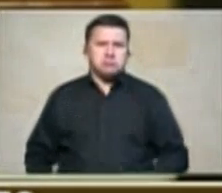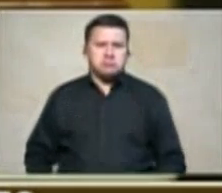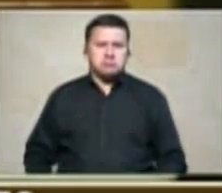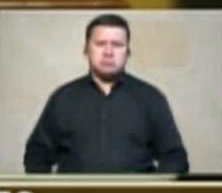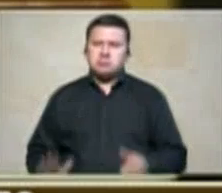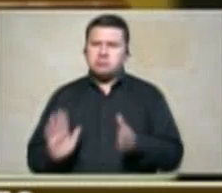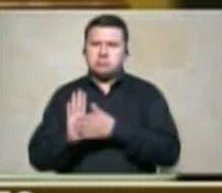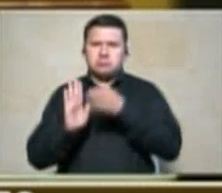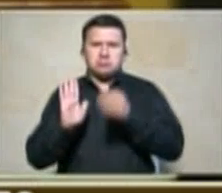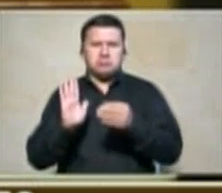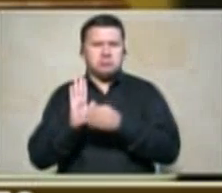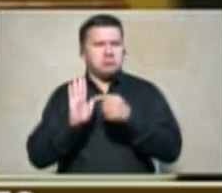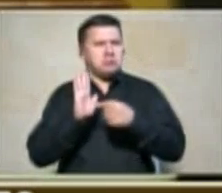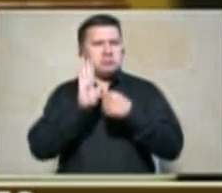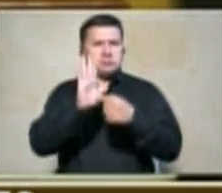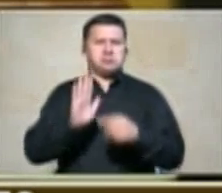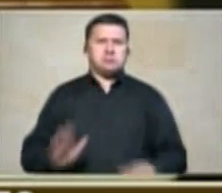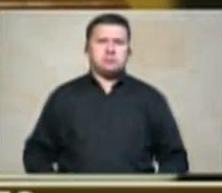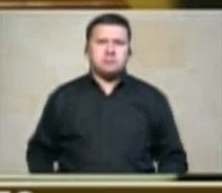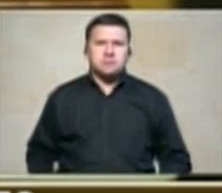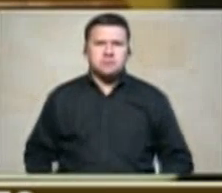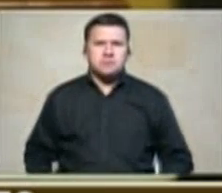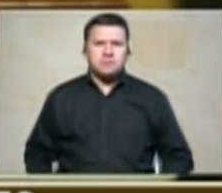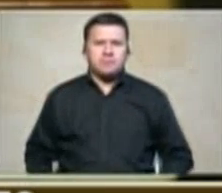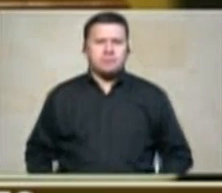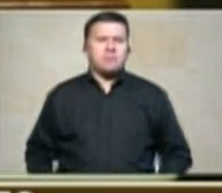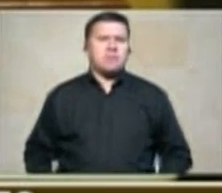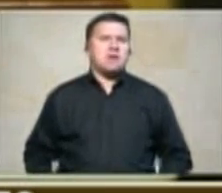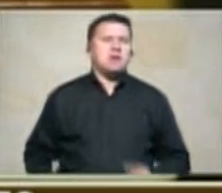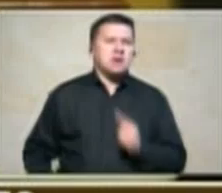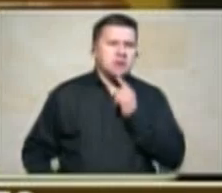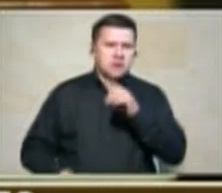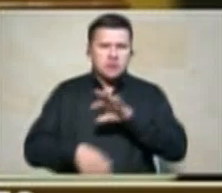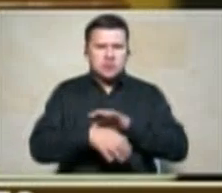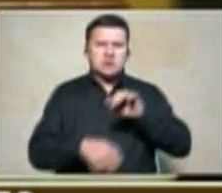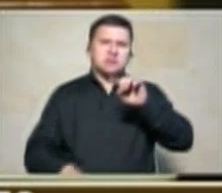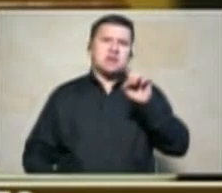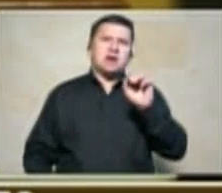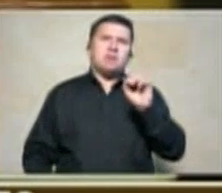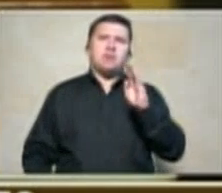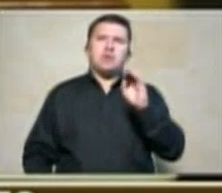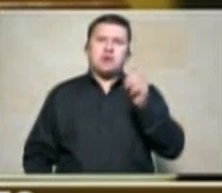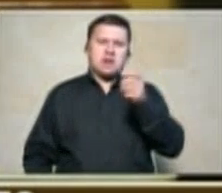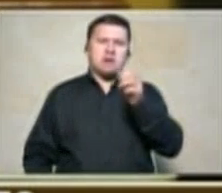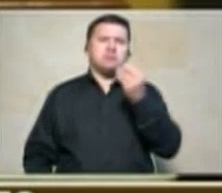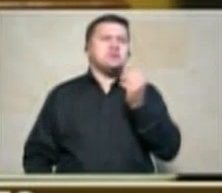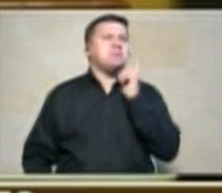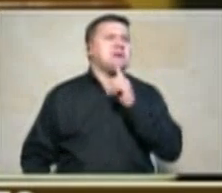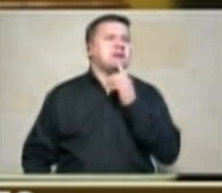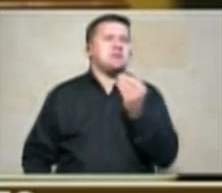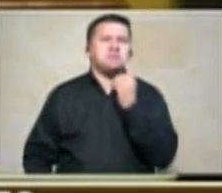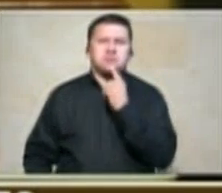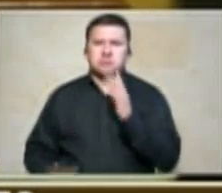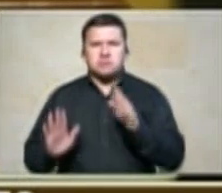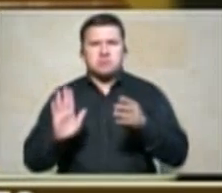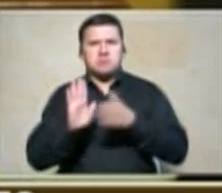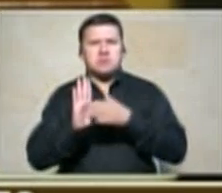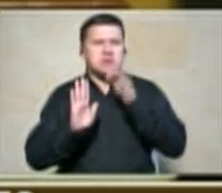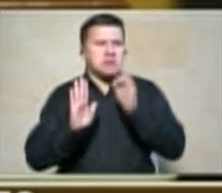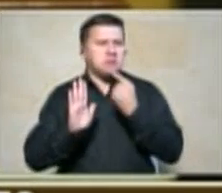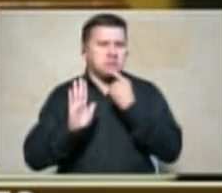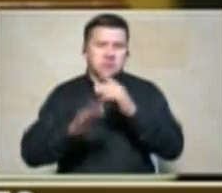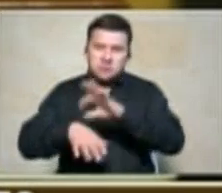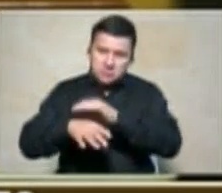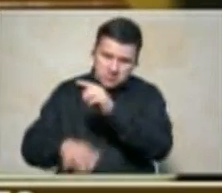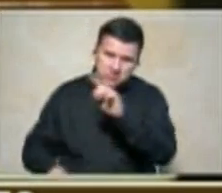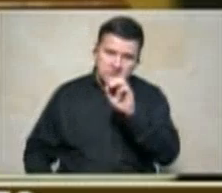doctor Sabogal muchas mentiras. Primero tengo que decirle, doctor Sabogal, si yo estuviera en ese cargo y veo